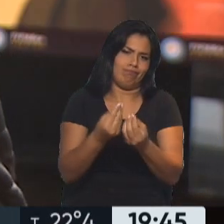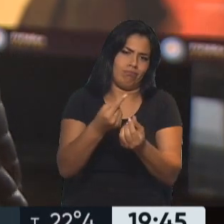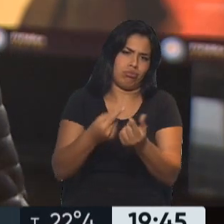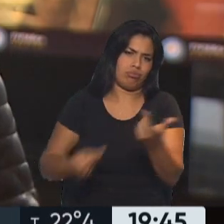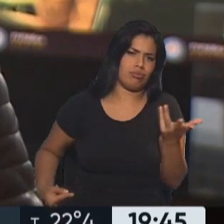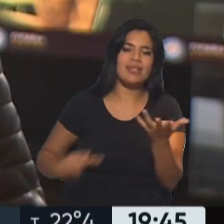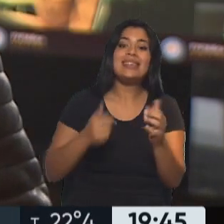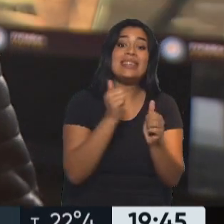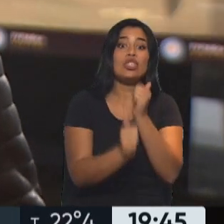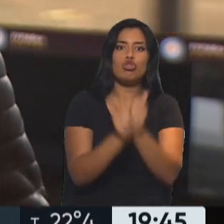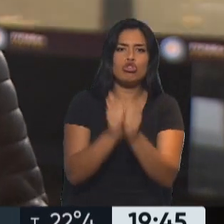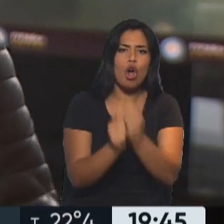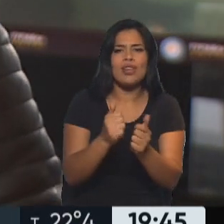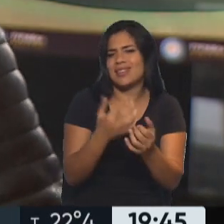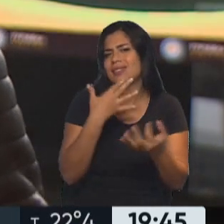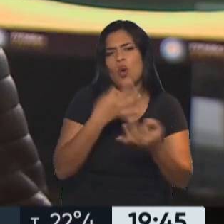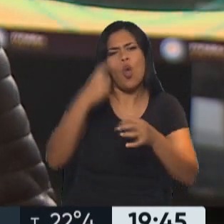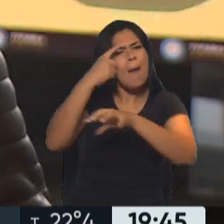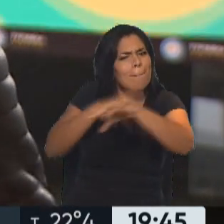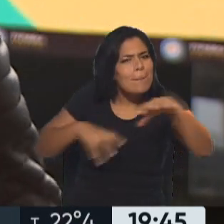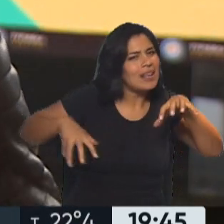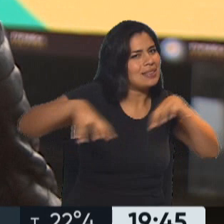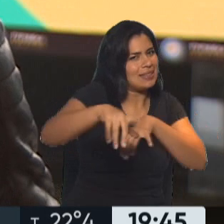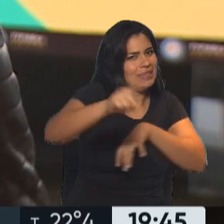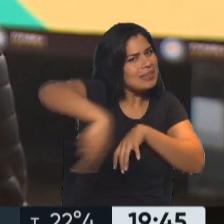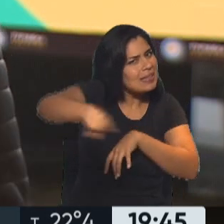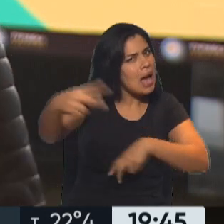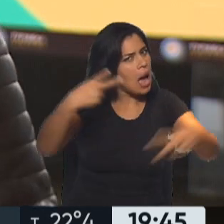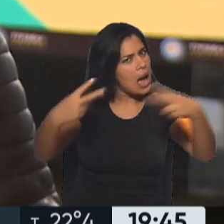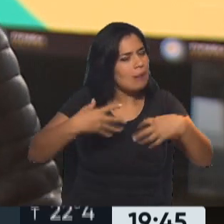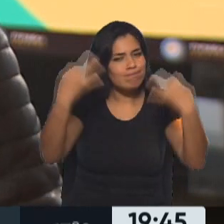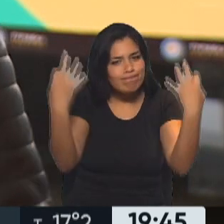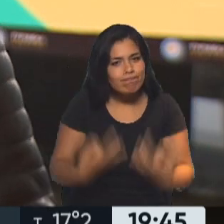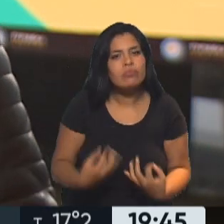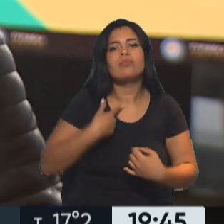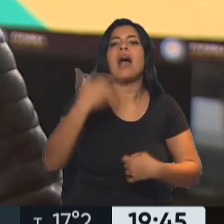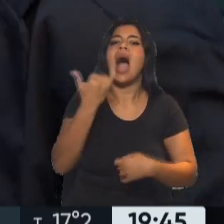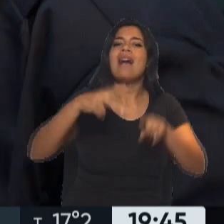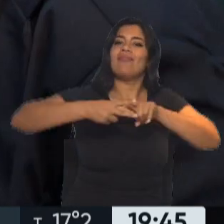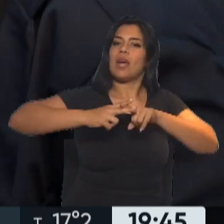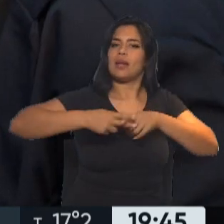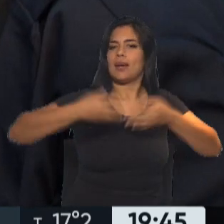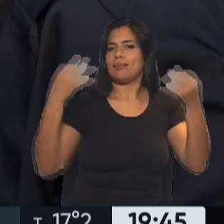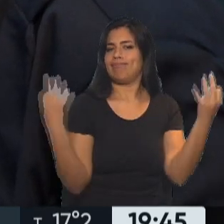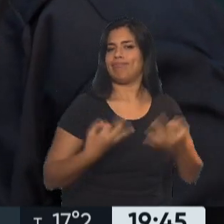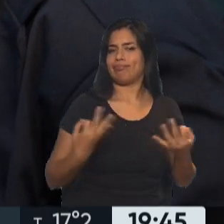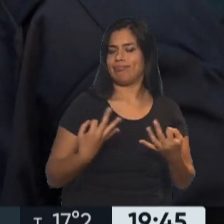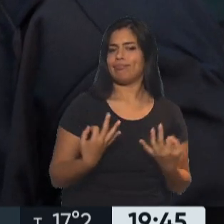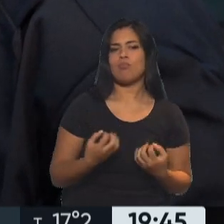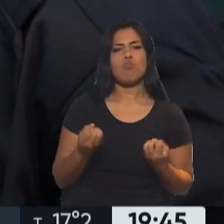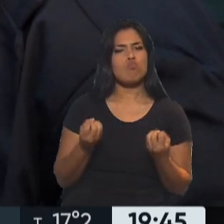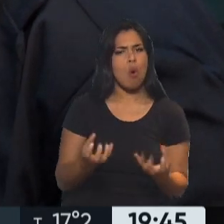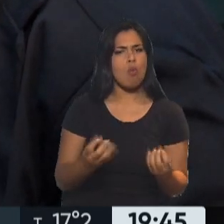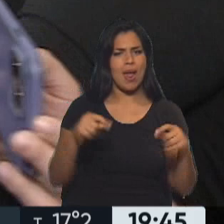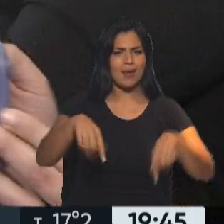todos identificados, son historias cercanas, re bien escritas, bien contadas con la técnica que tenemos en la TV pública y en